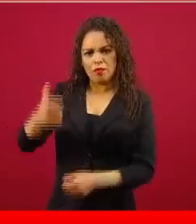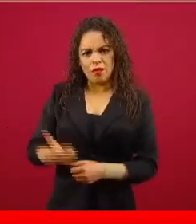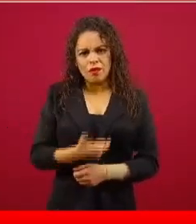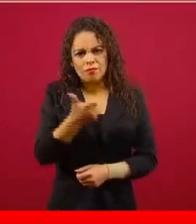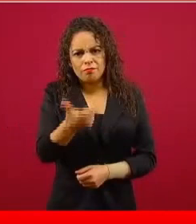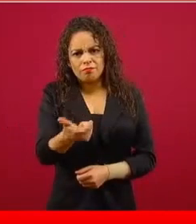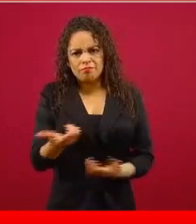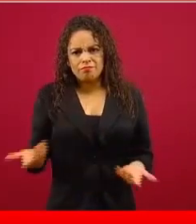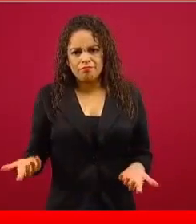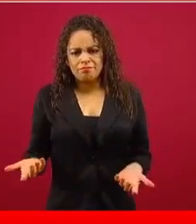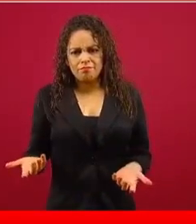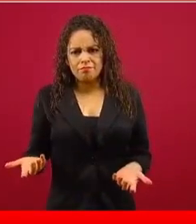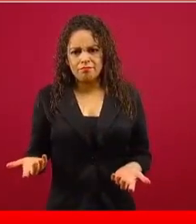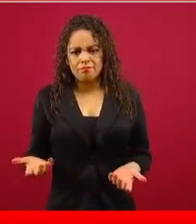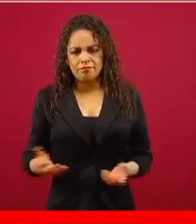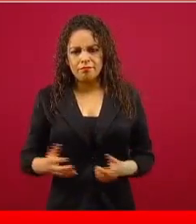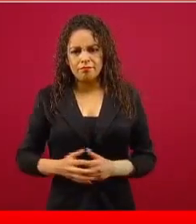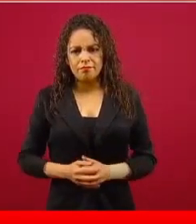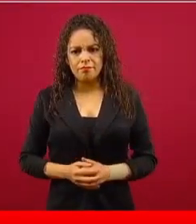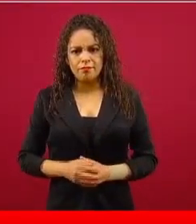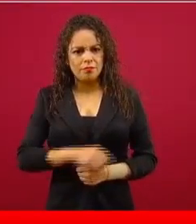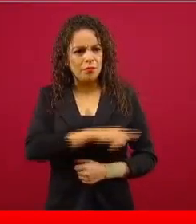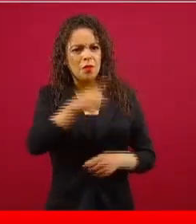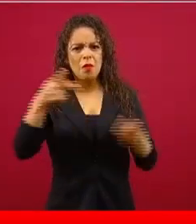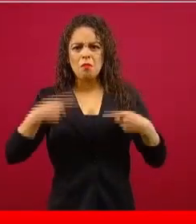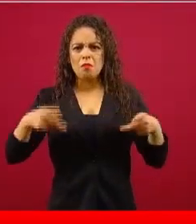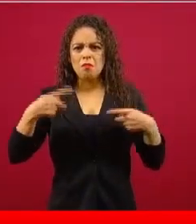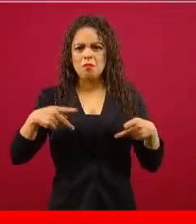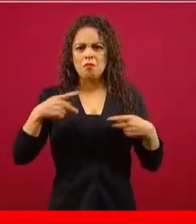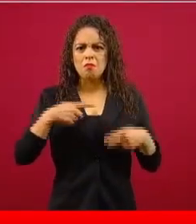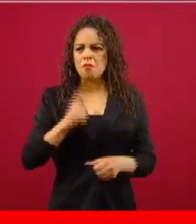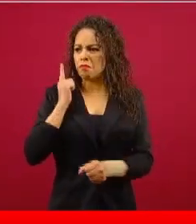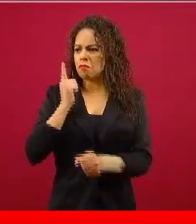¿Cómo es que nadie se entera